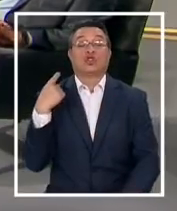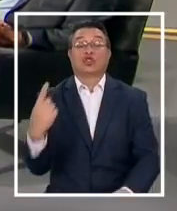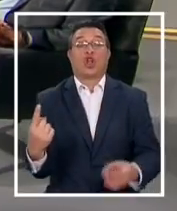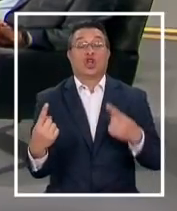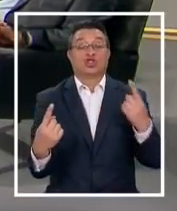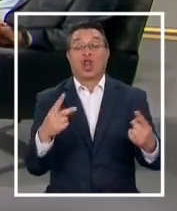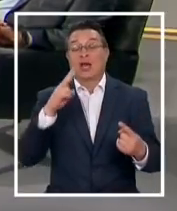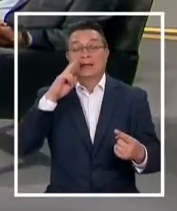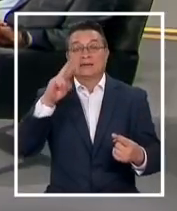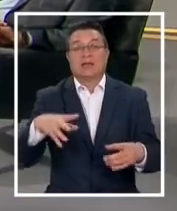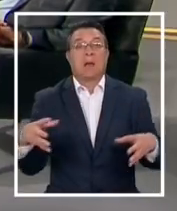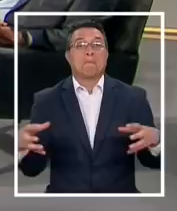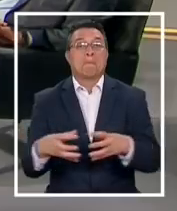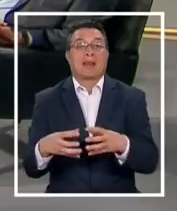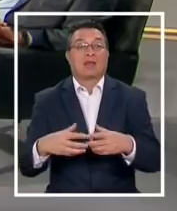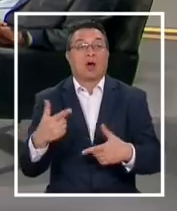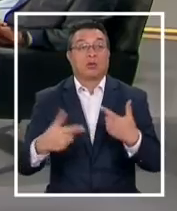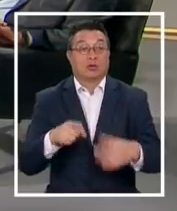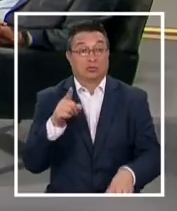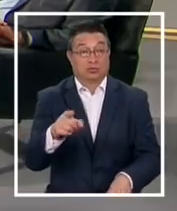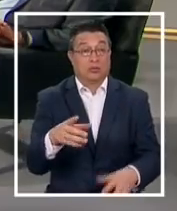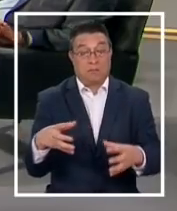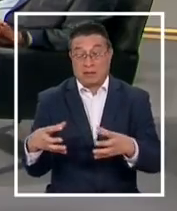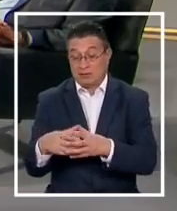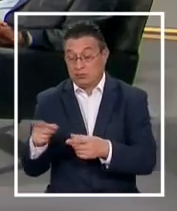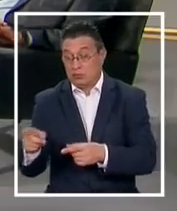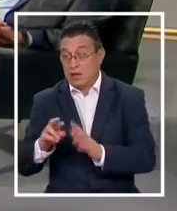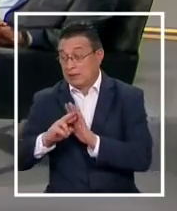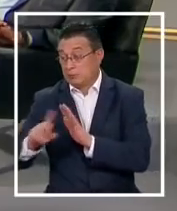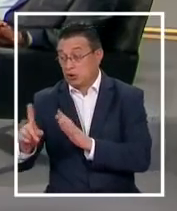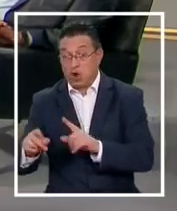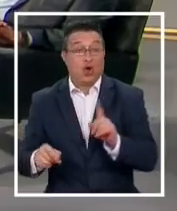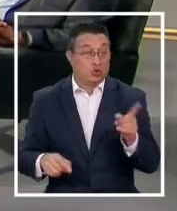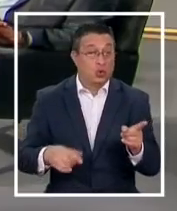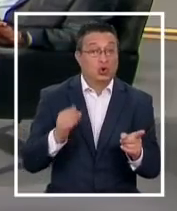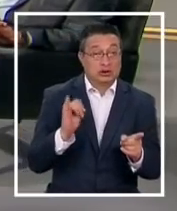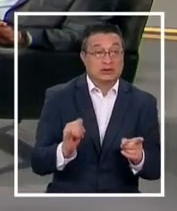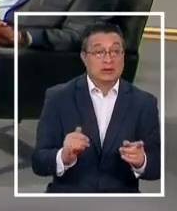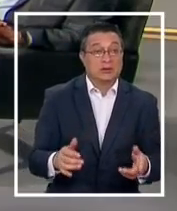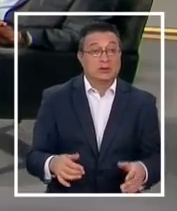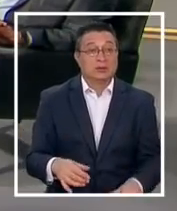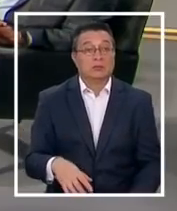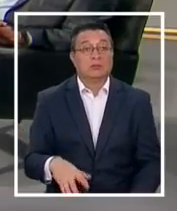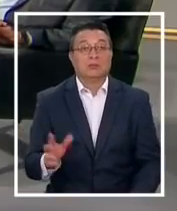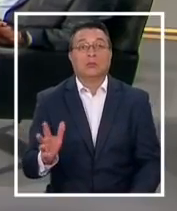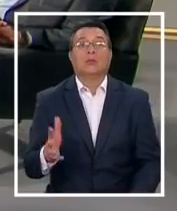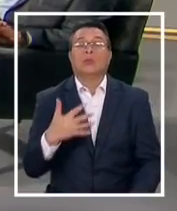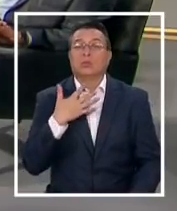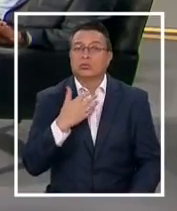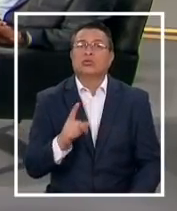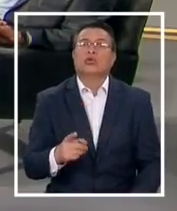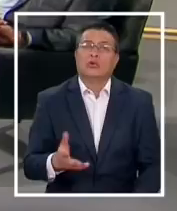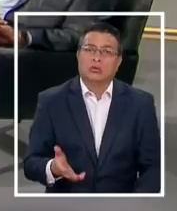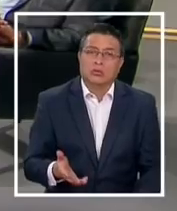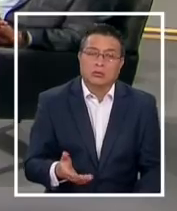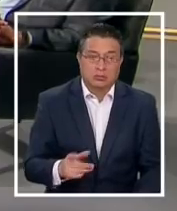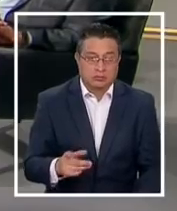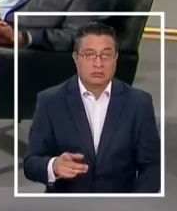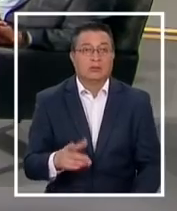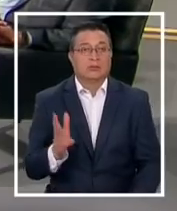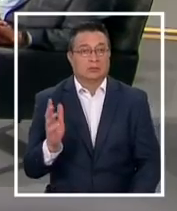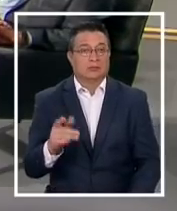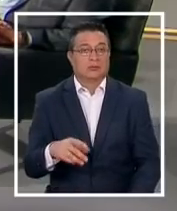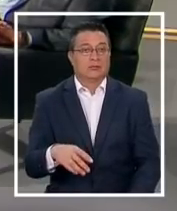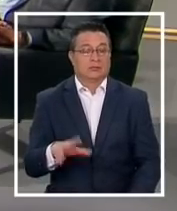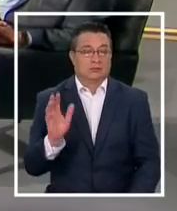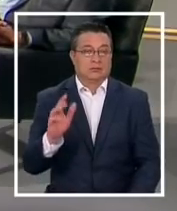sin los partidos. Tú representas un partido, tú no representas un partido, pero... ¿ustedes ¿cómo que no? No, pues. No milita.